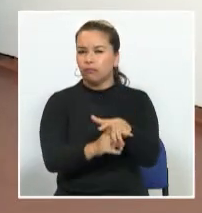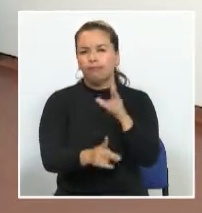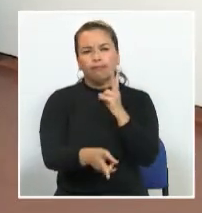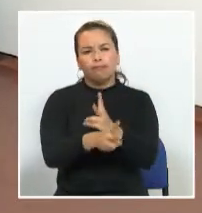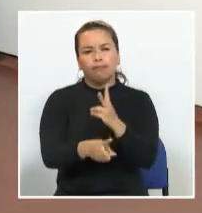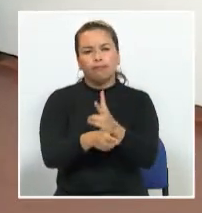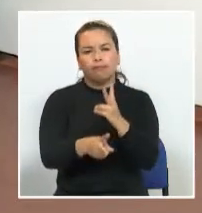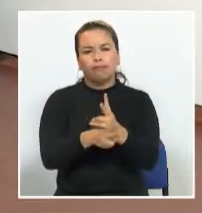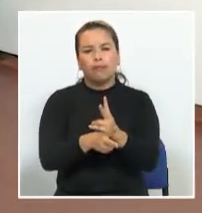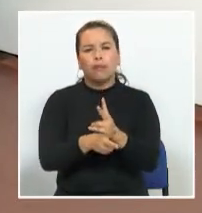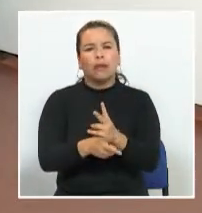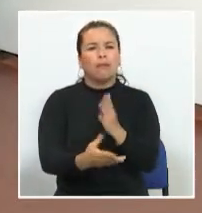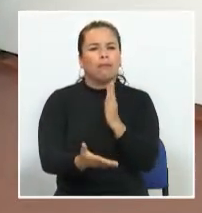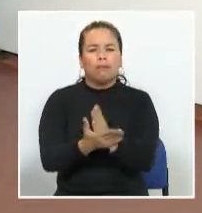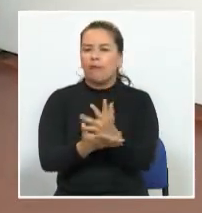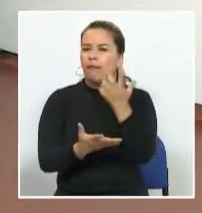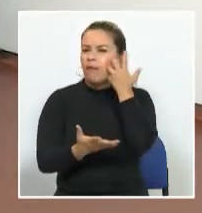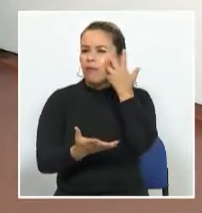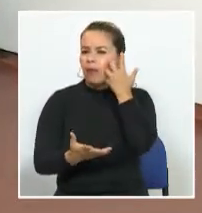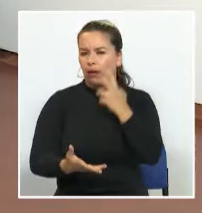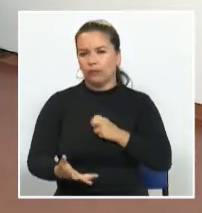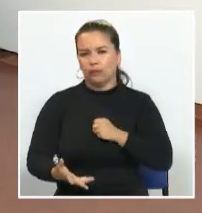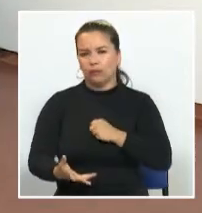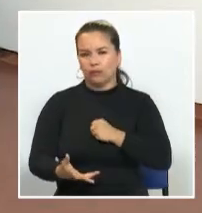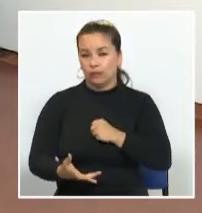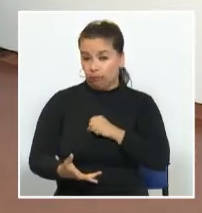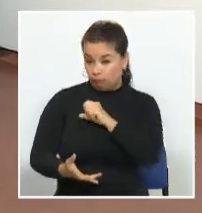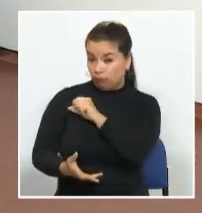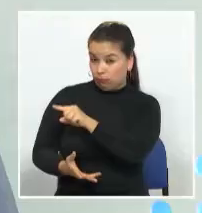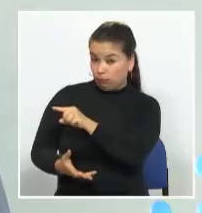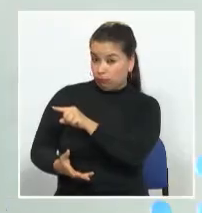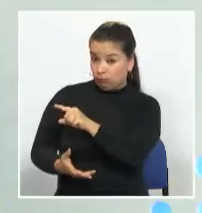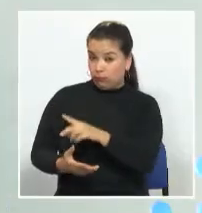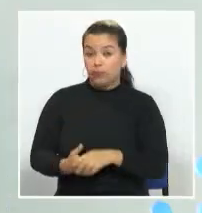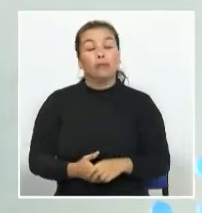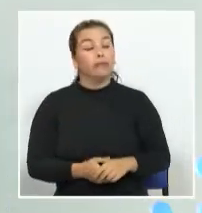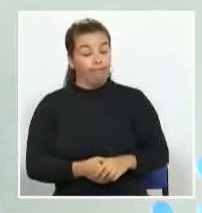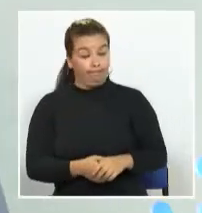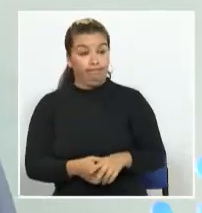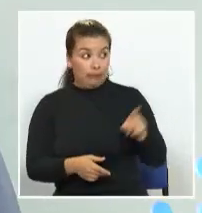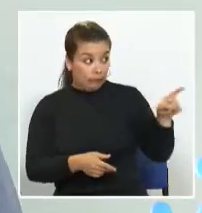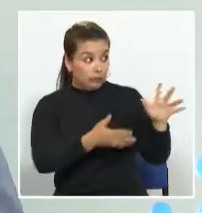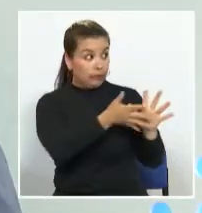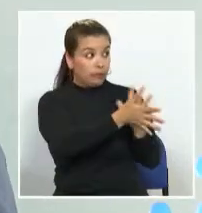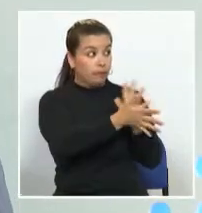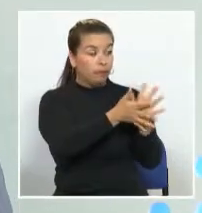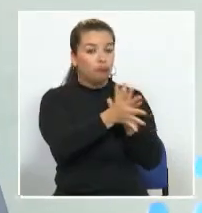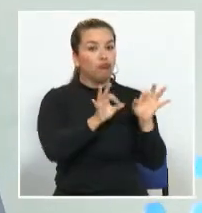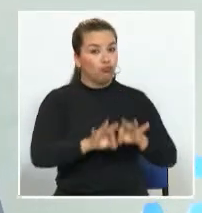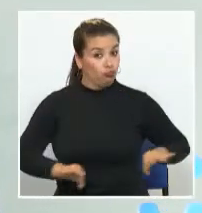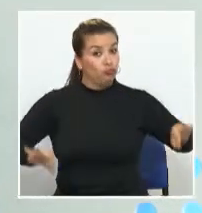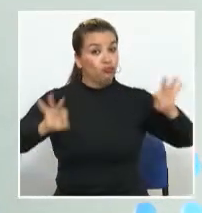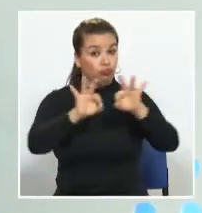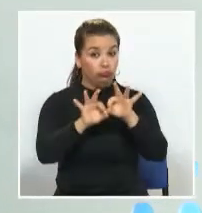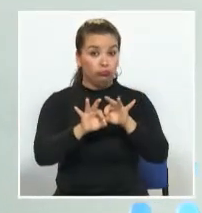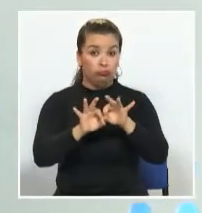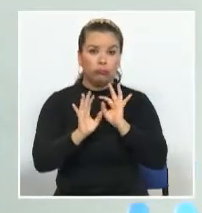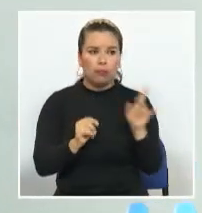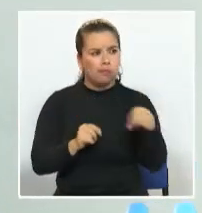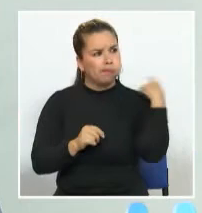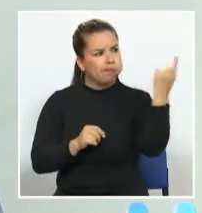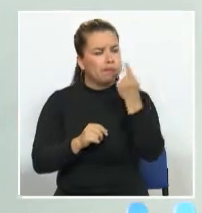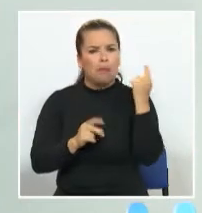sufrir enfermedades del corazón? Claro. Eso que tú dices es muy importante. Resulta que existen una gran cantidad